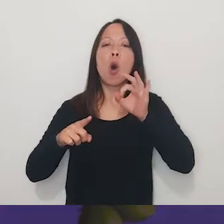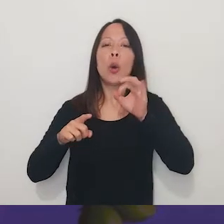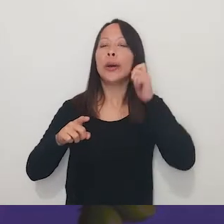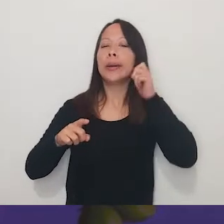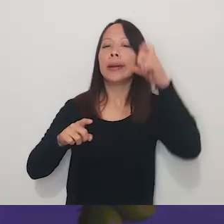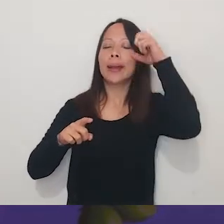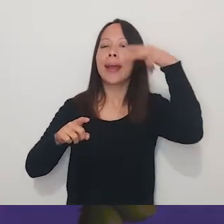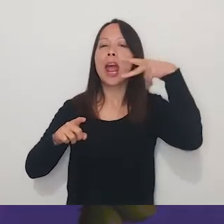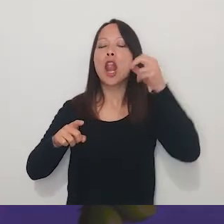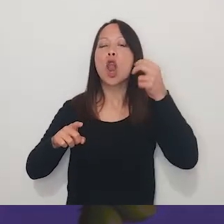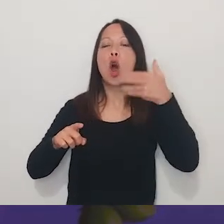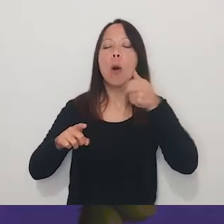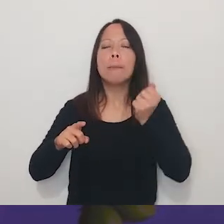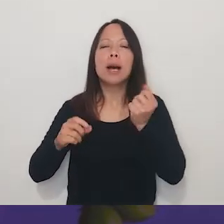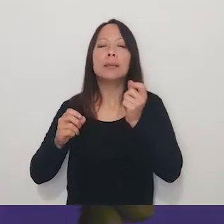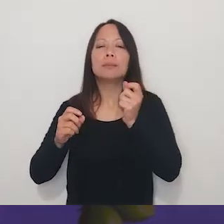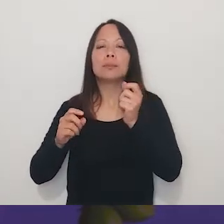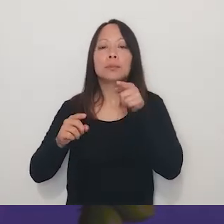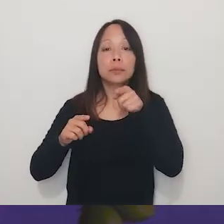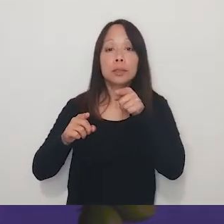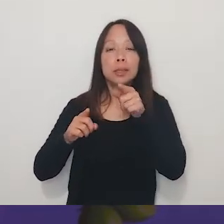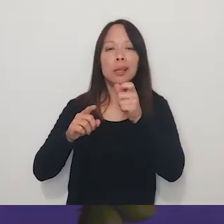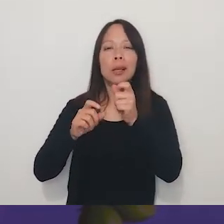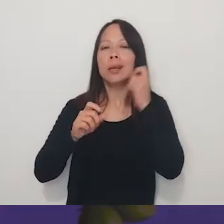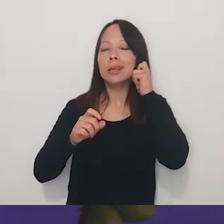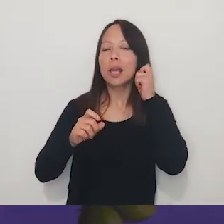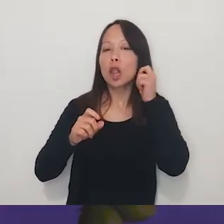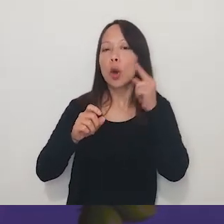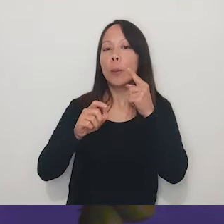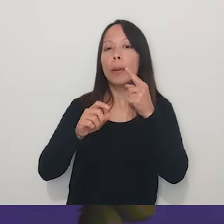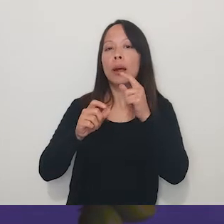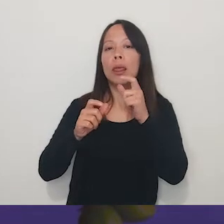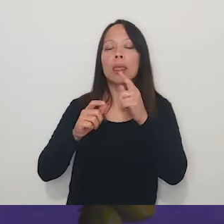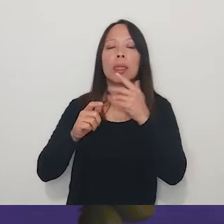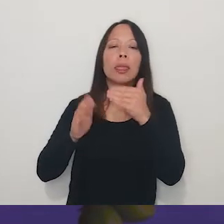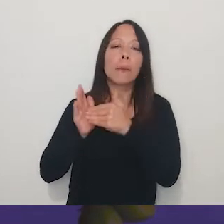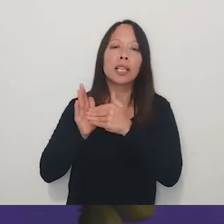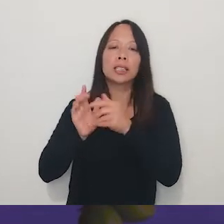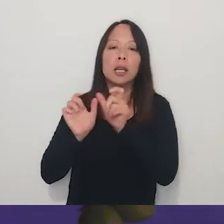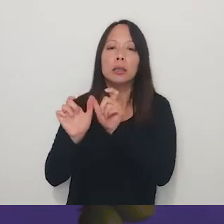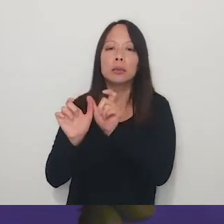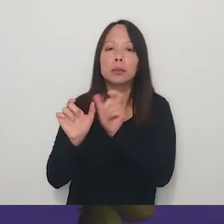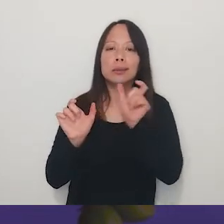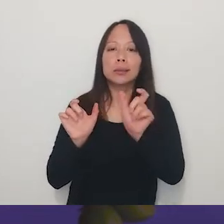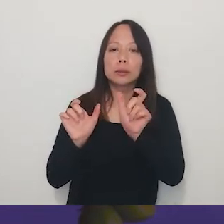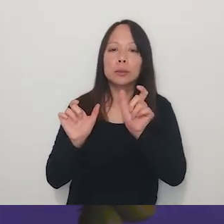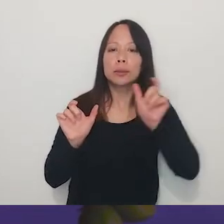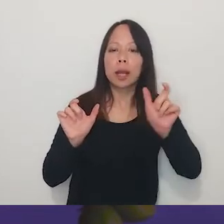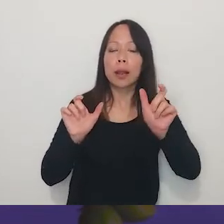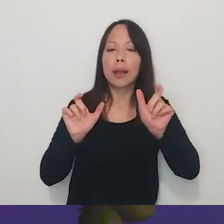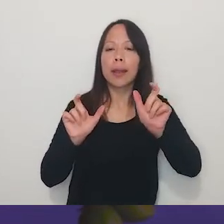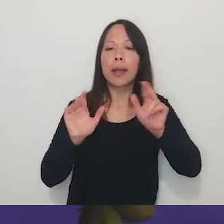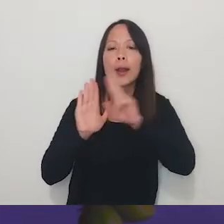dependiendo cuán accesible sea. Los estudios de genoma incluyen la secuenciación de las áreas no codificantes, como los